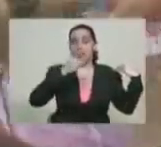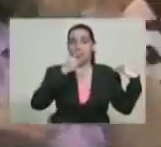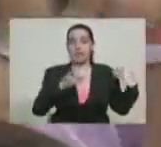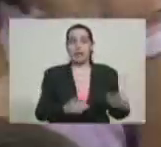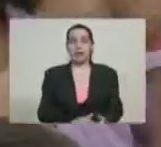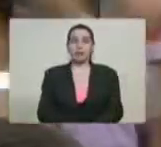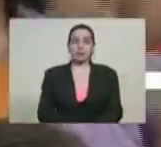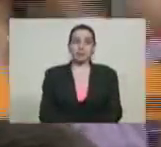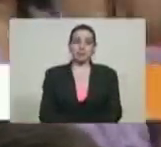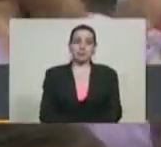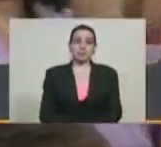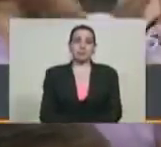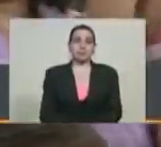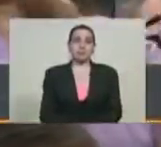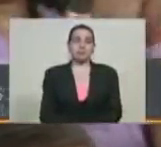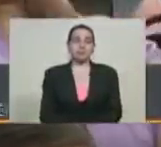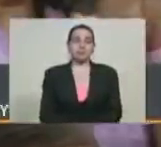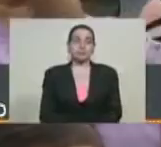Dominicana